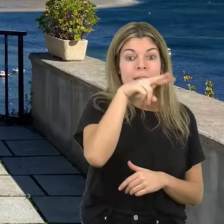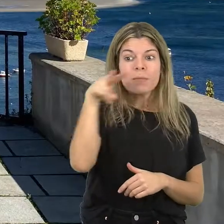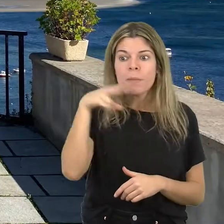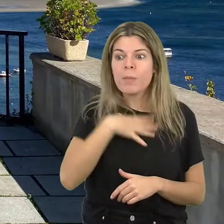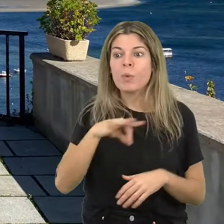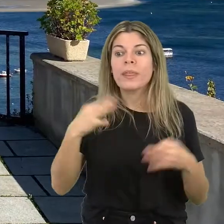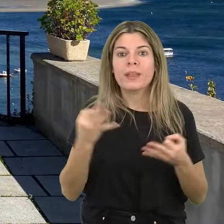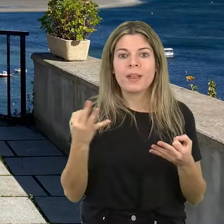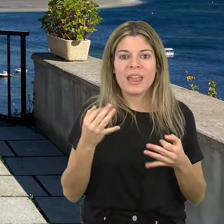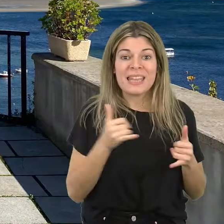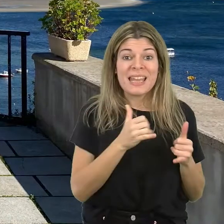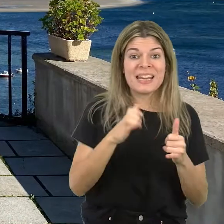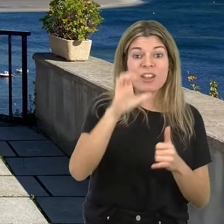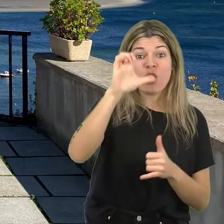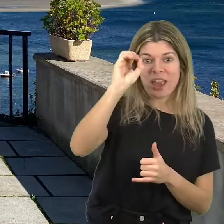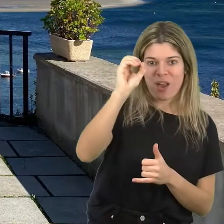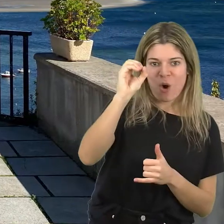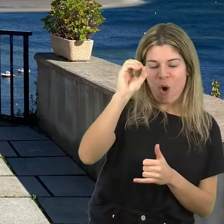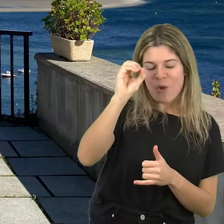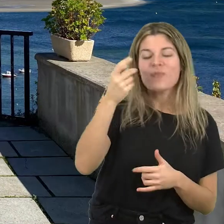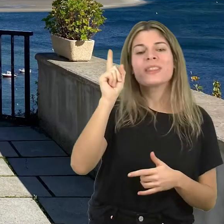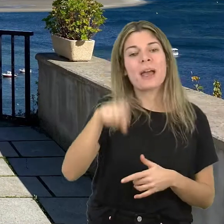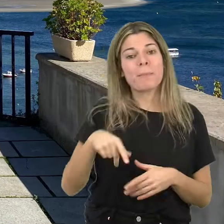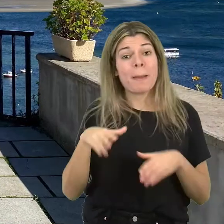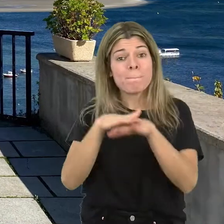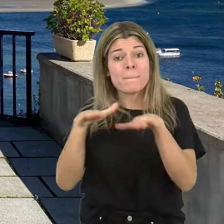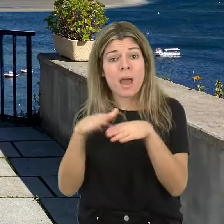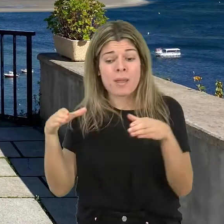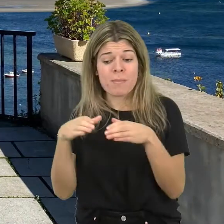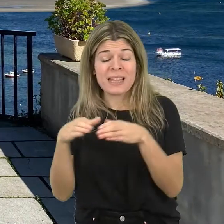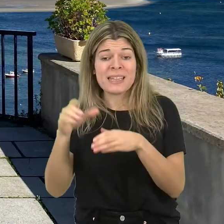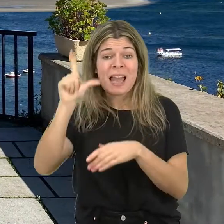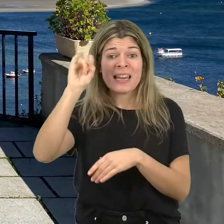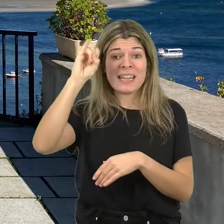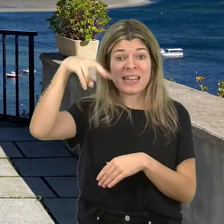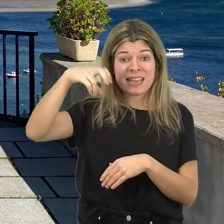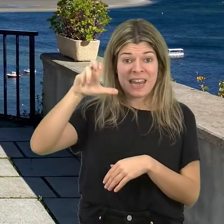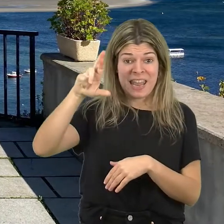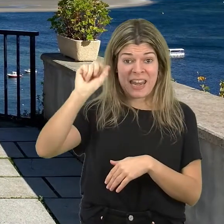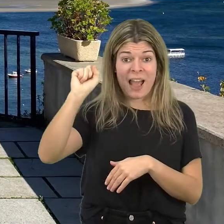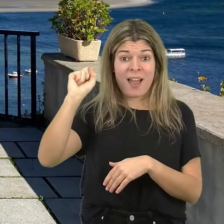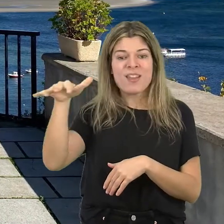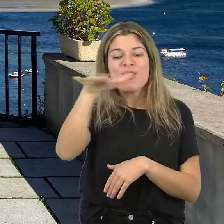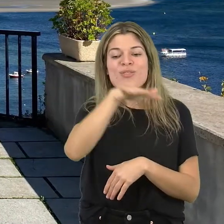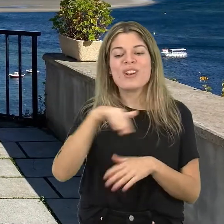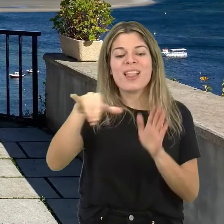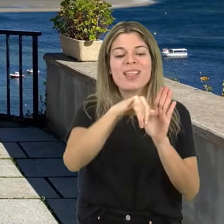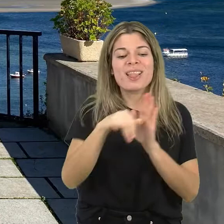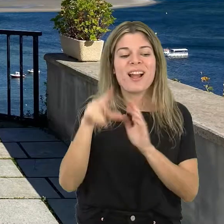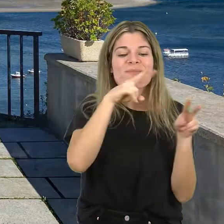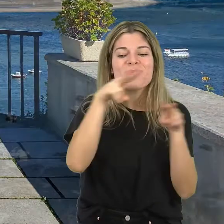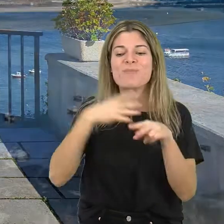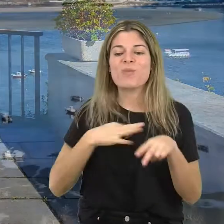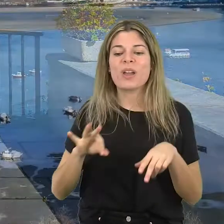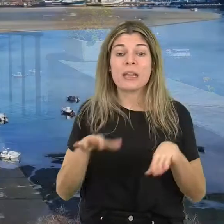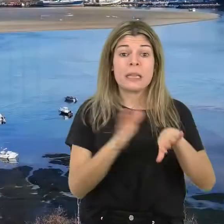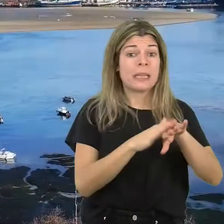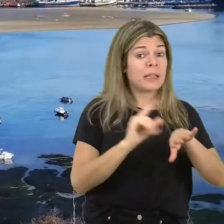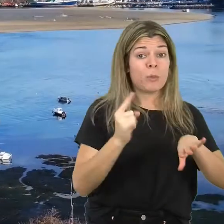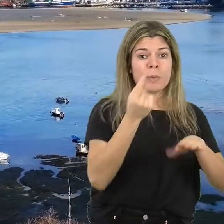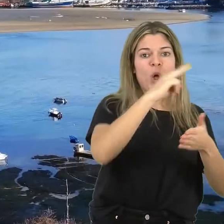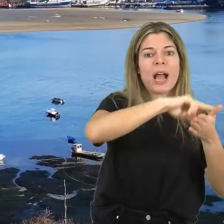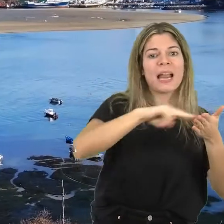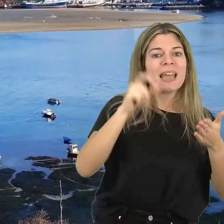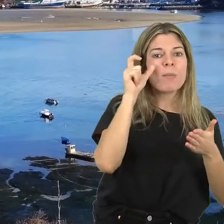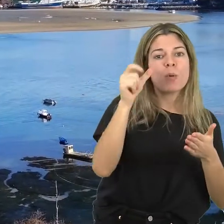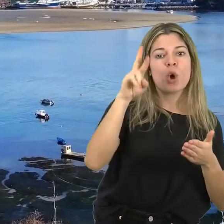unas espectaculares vistas de la ría de Leo, la ensenada de la Linera y su entorno. De izquierda a derecha se encuentra en primer lugar